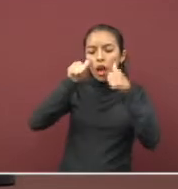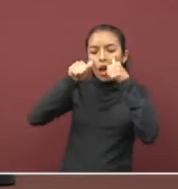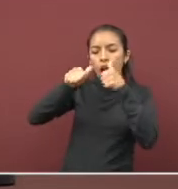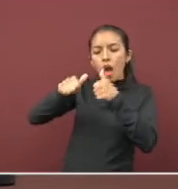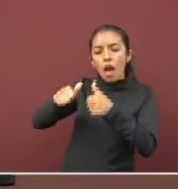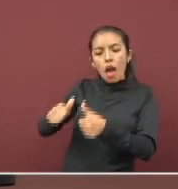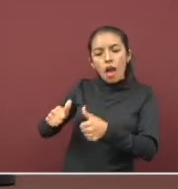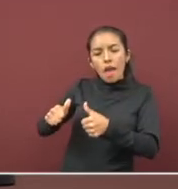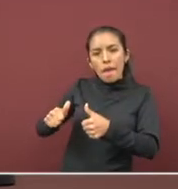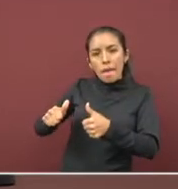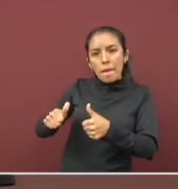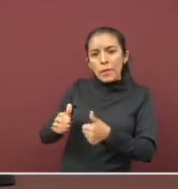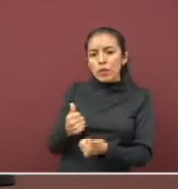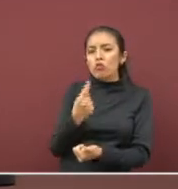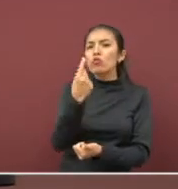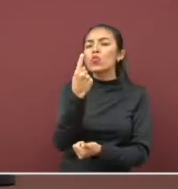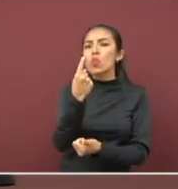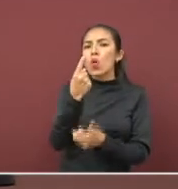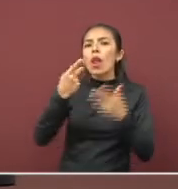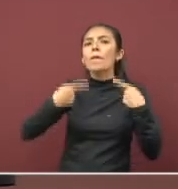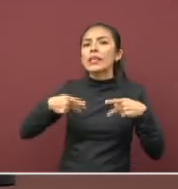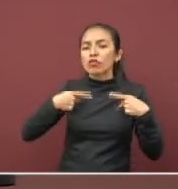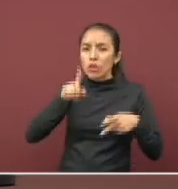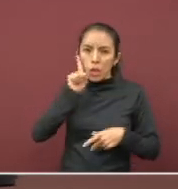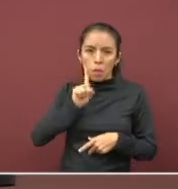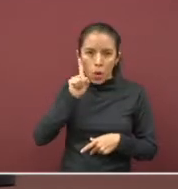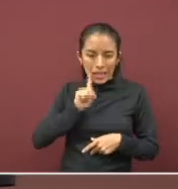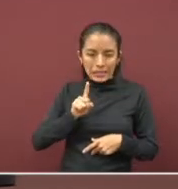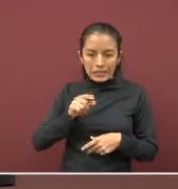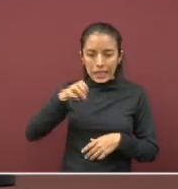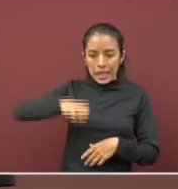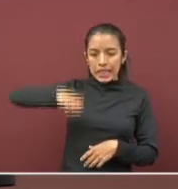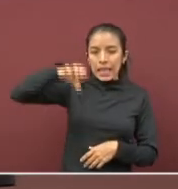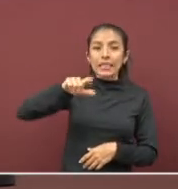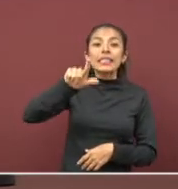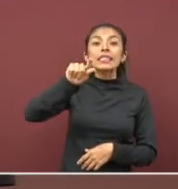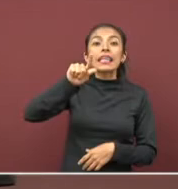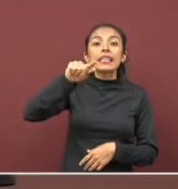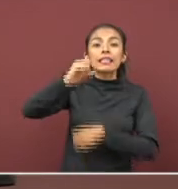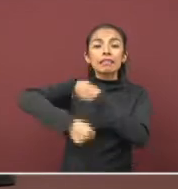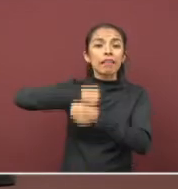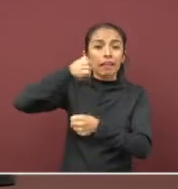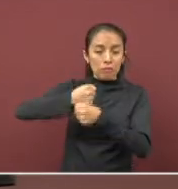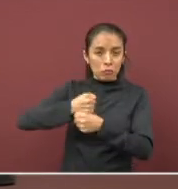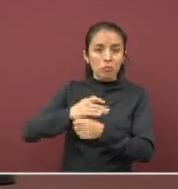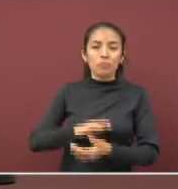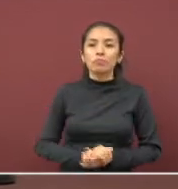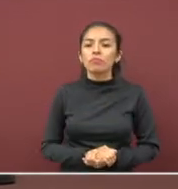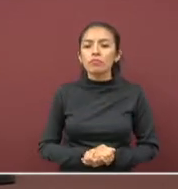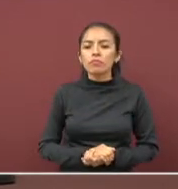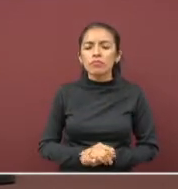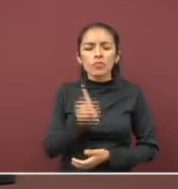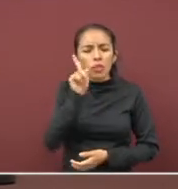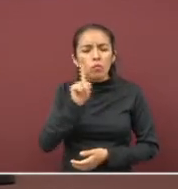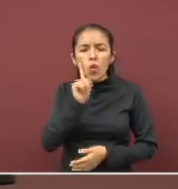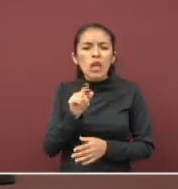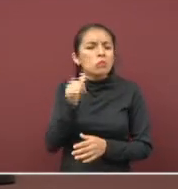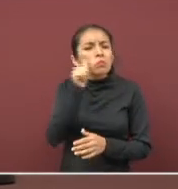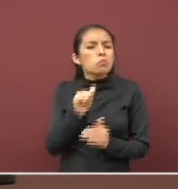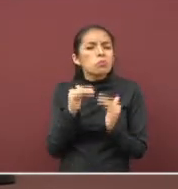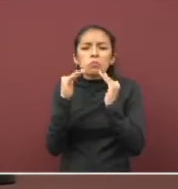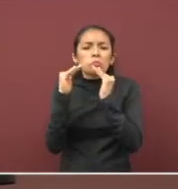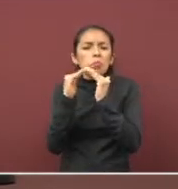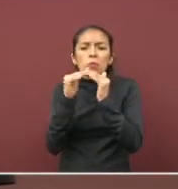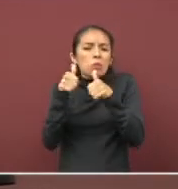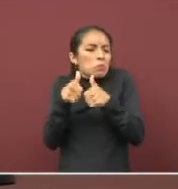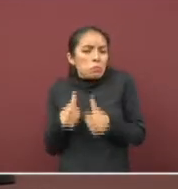a una paciente de 70 años de edad la señora estaba re bordada en casa muy